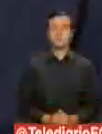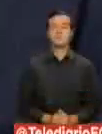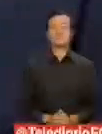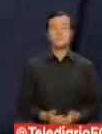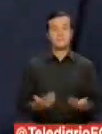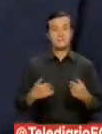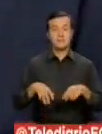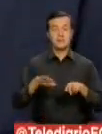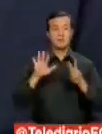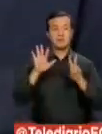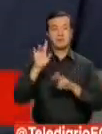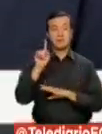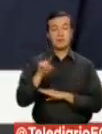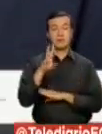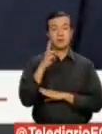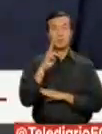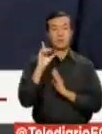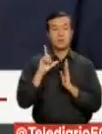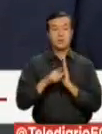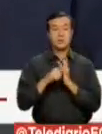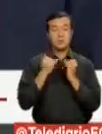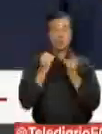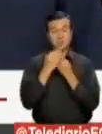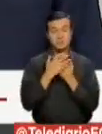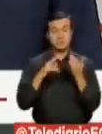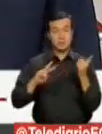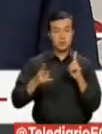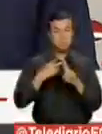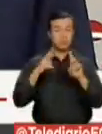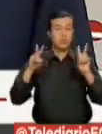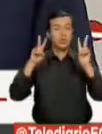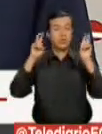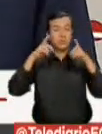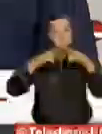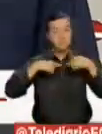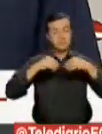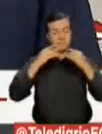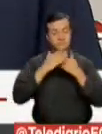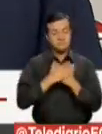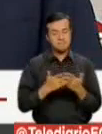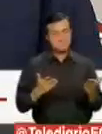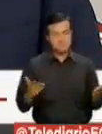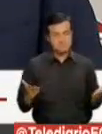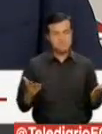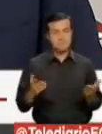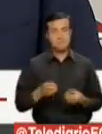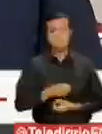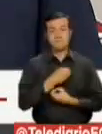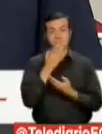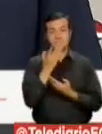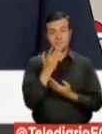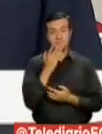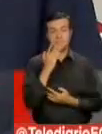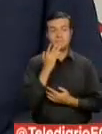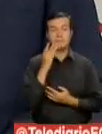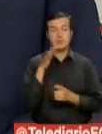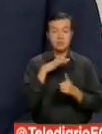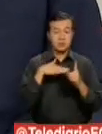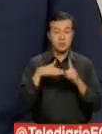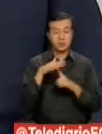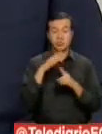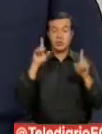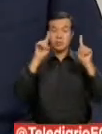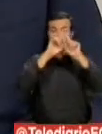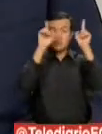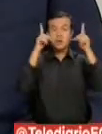Son las 7 de la mañana con 16 minutos y vamos con el segundo tema anunciado en esta jornada de información. La situación de las